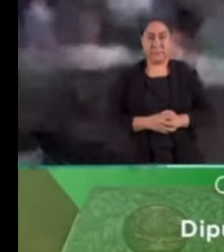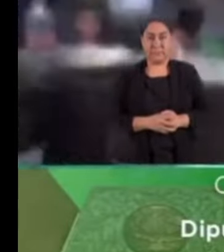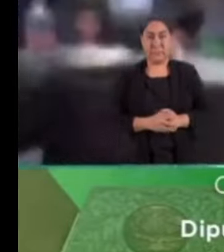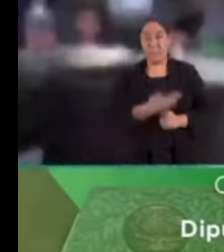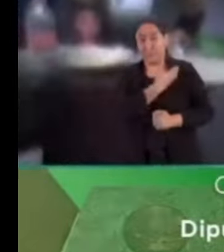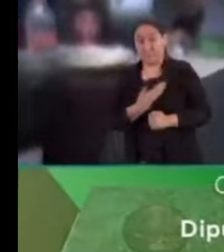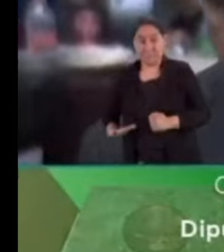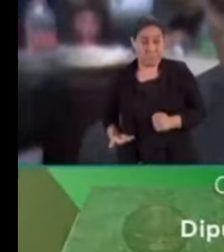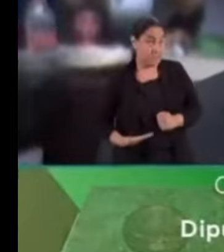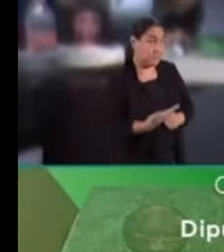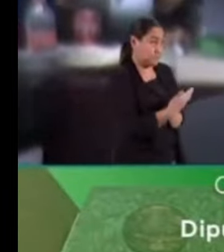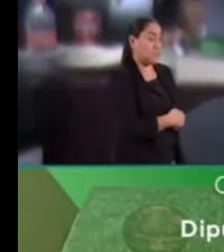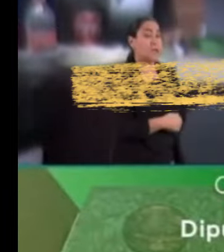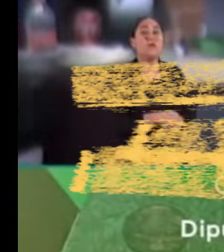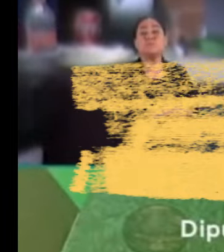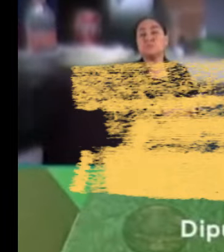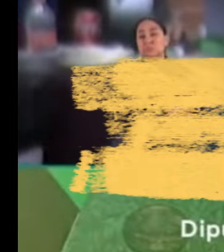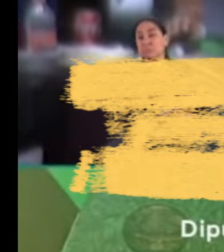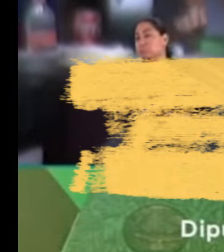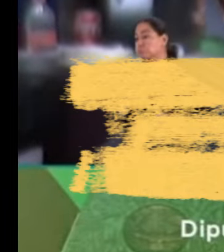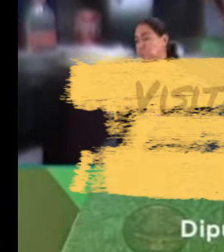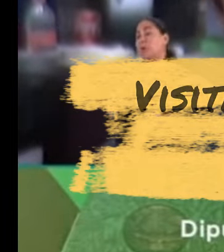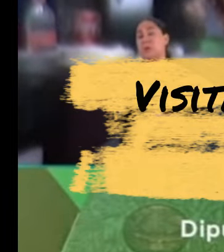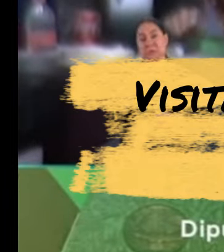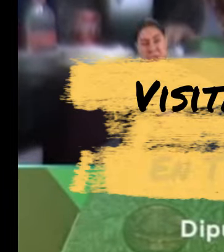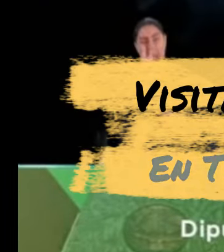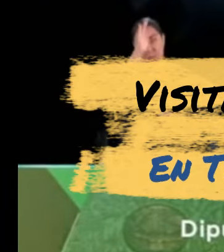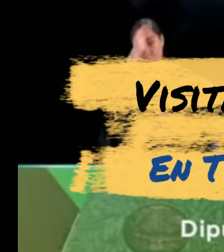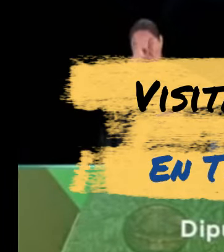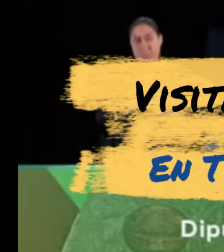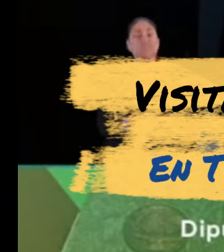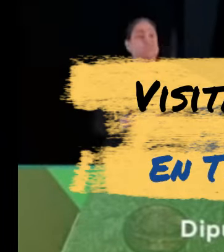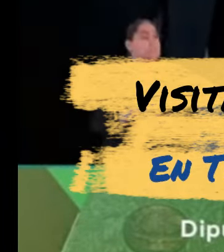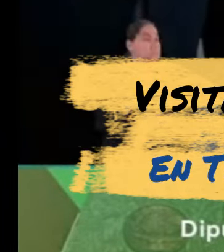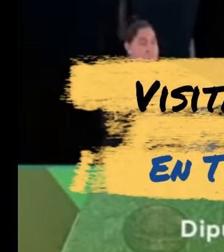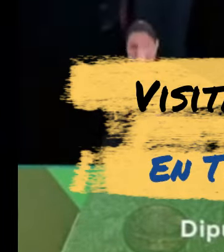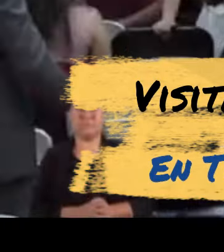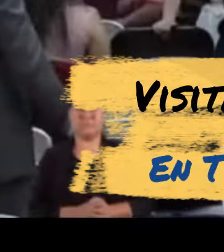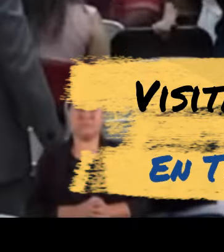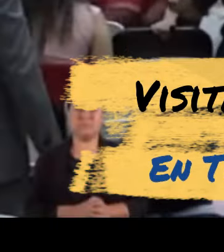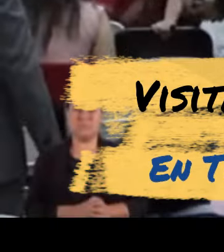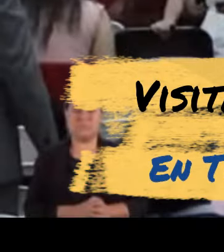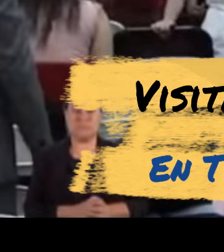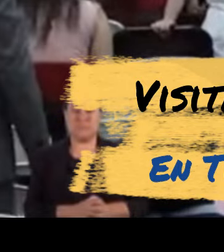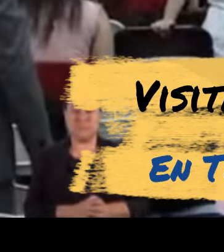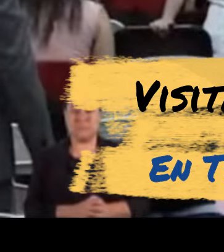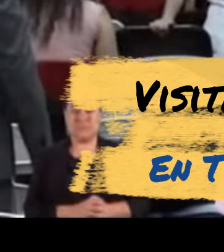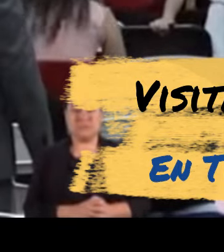Señor presidente, mayoría por la afirmativa. Aprobada la resolución.